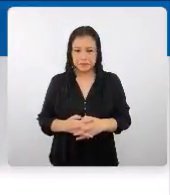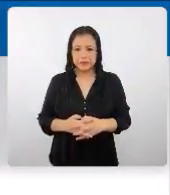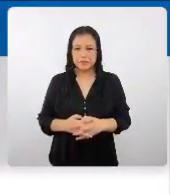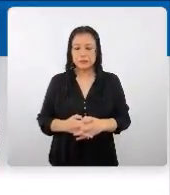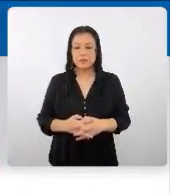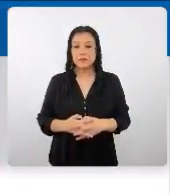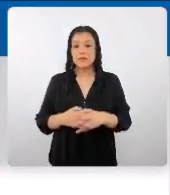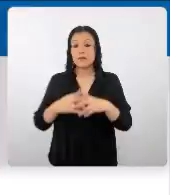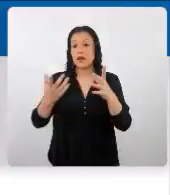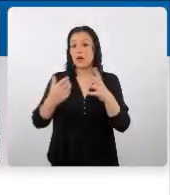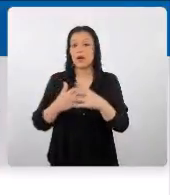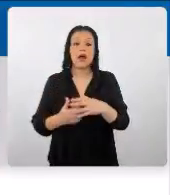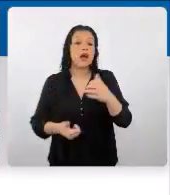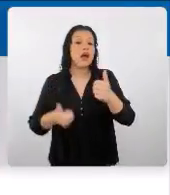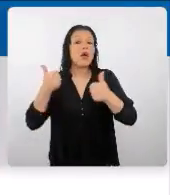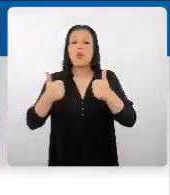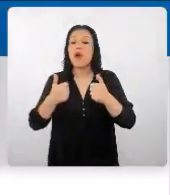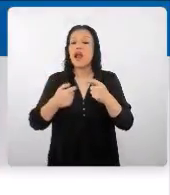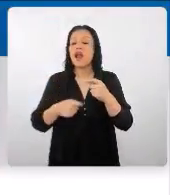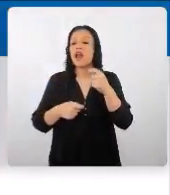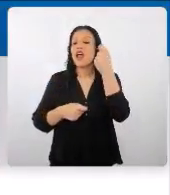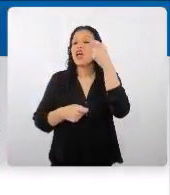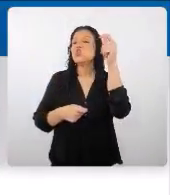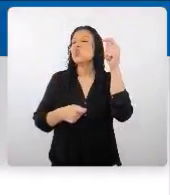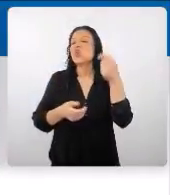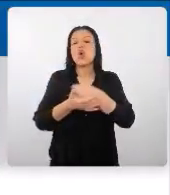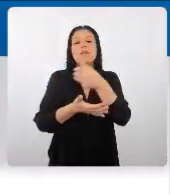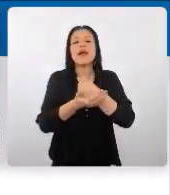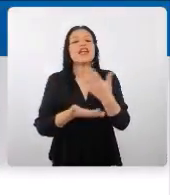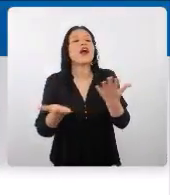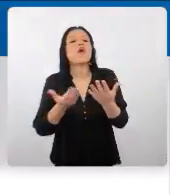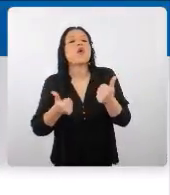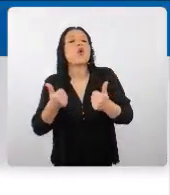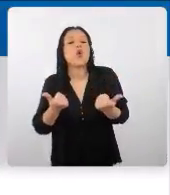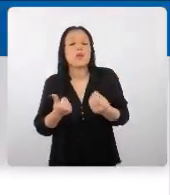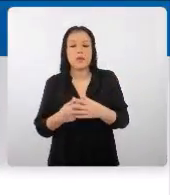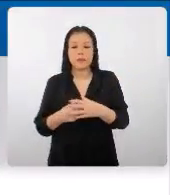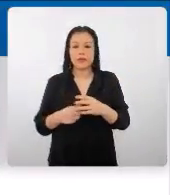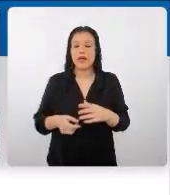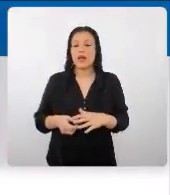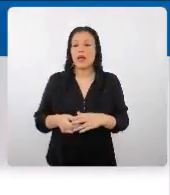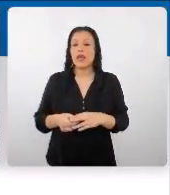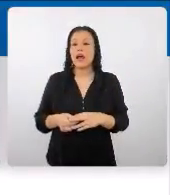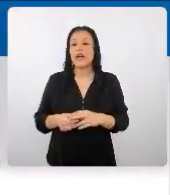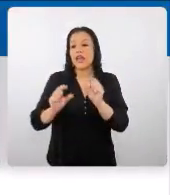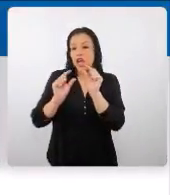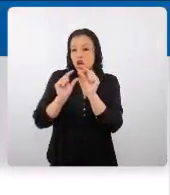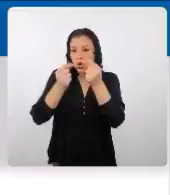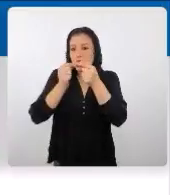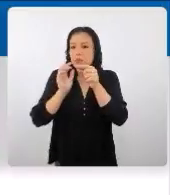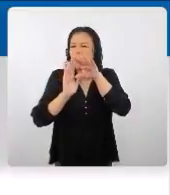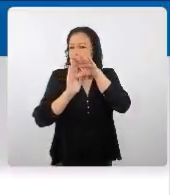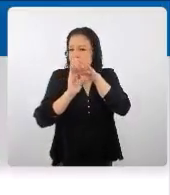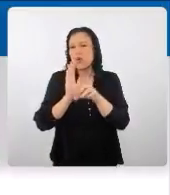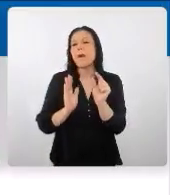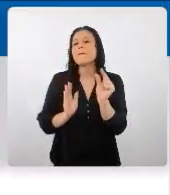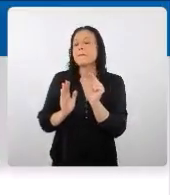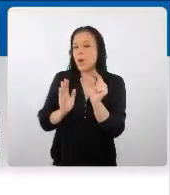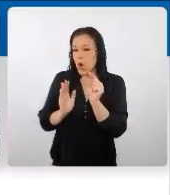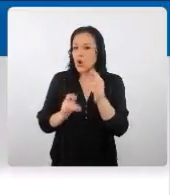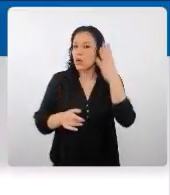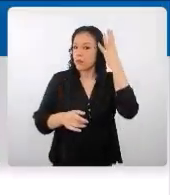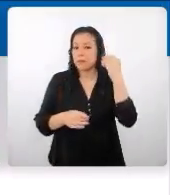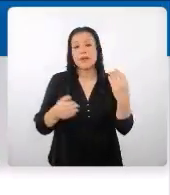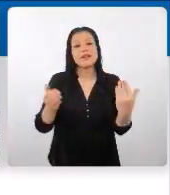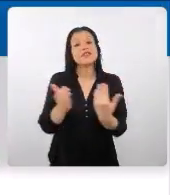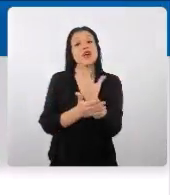El tipo de tours que comprarían, mencionábamos el grupo reducido como una experiencia